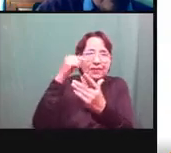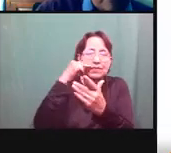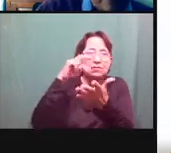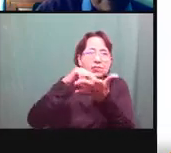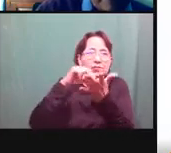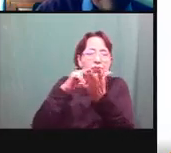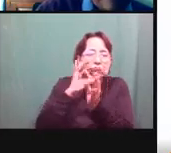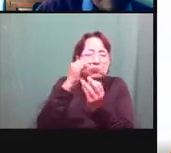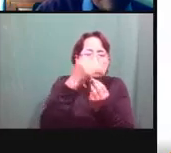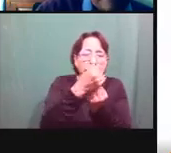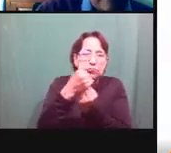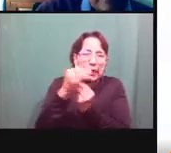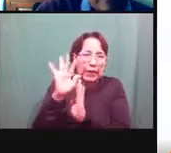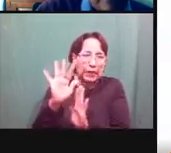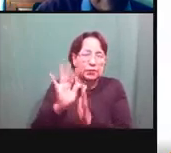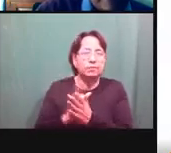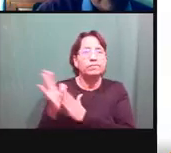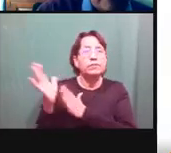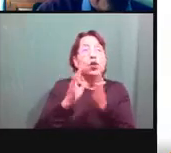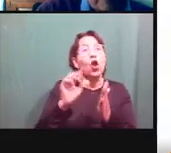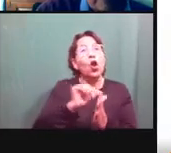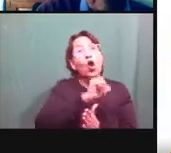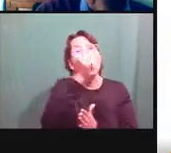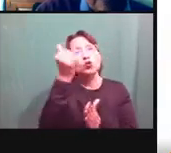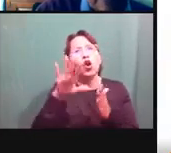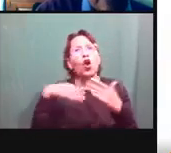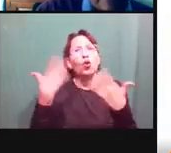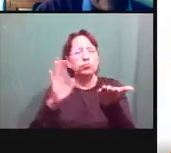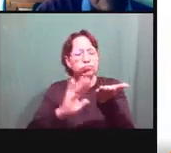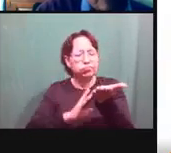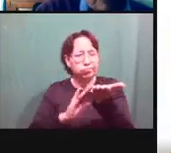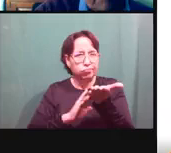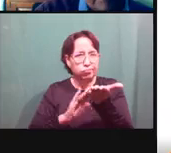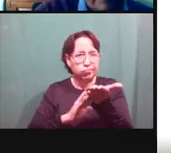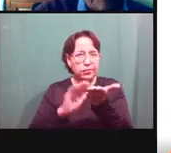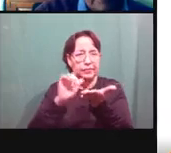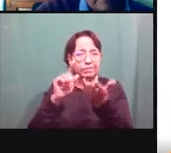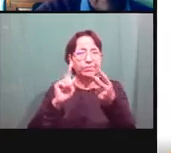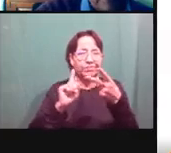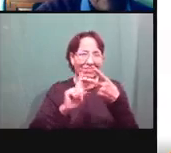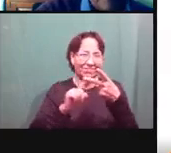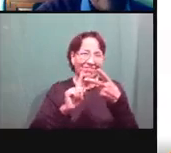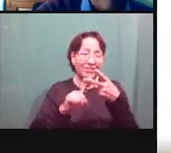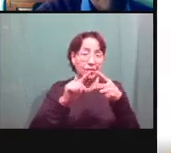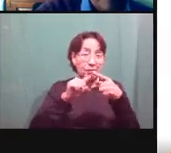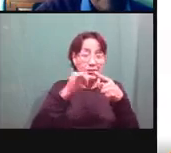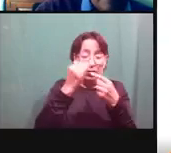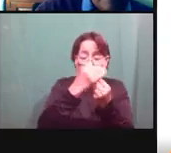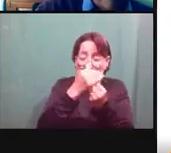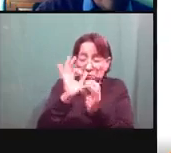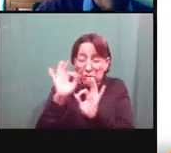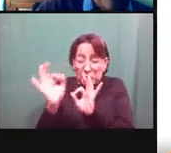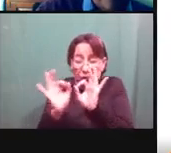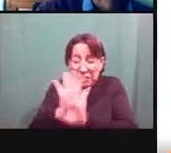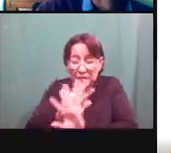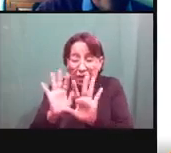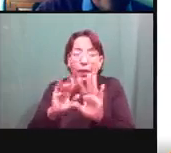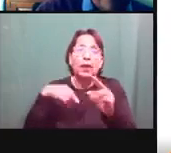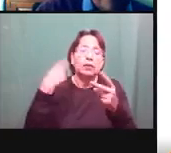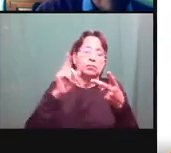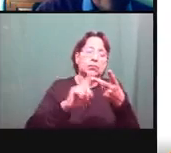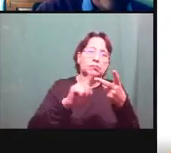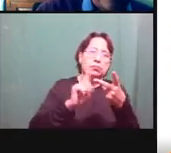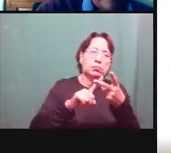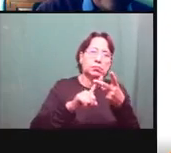Y otro ya es la restauración, que es como el segundo paso después de la conservación, donde hay